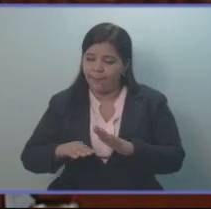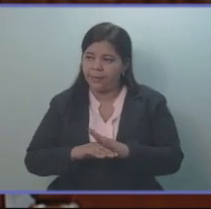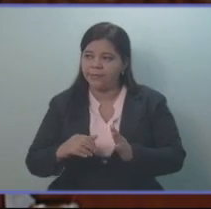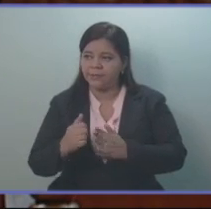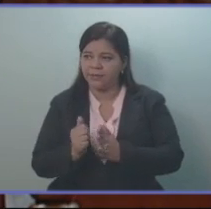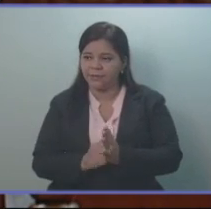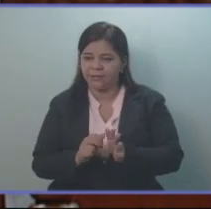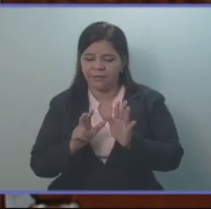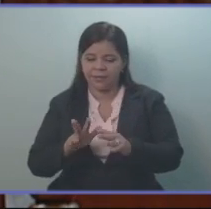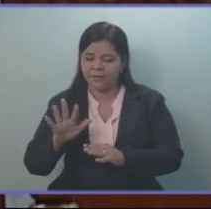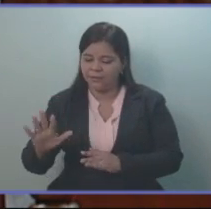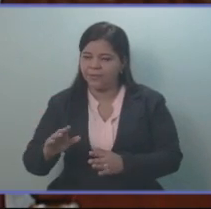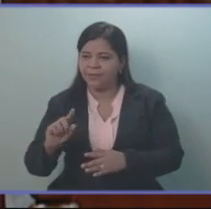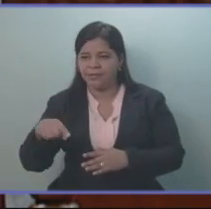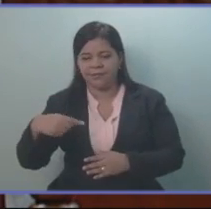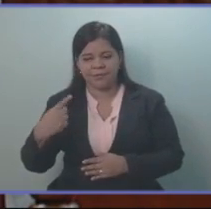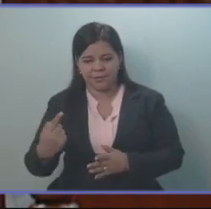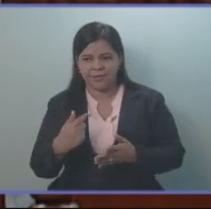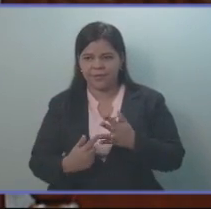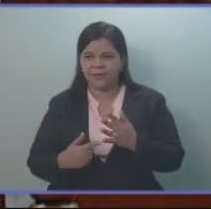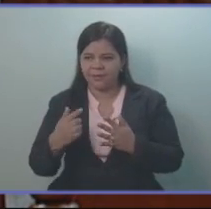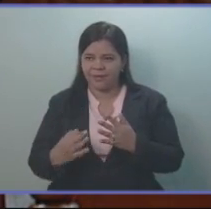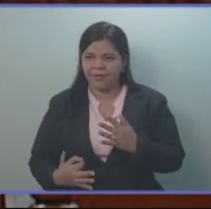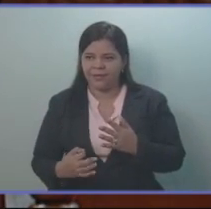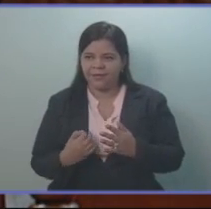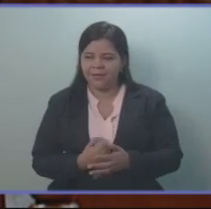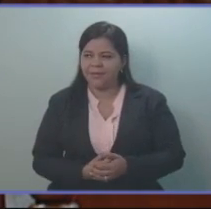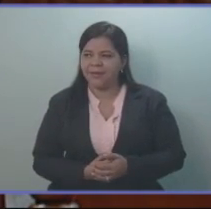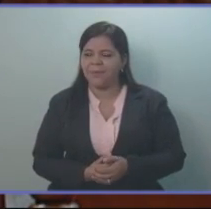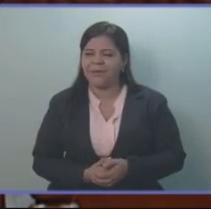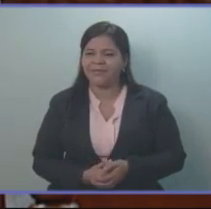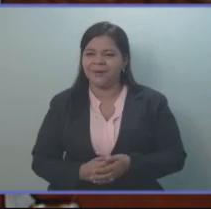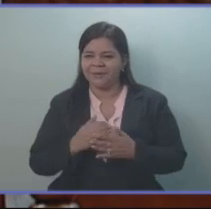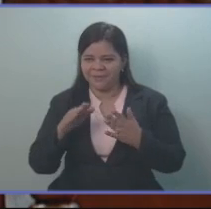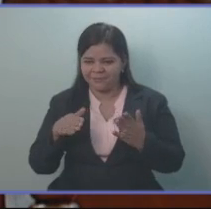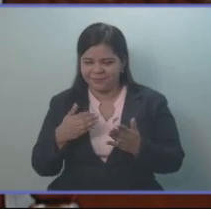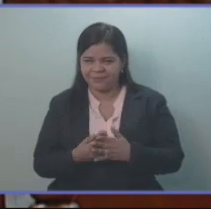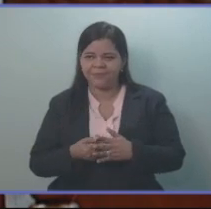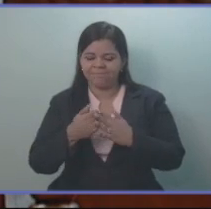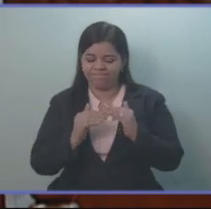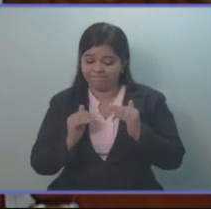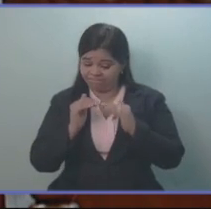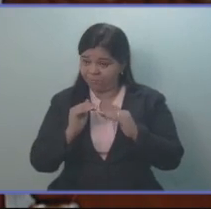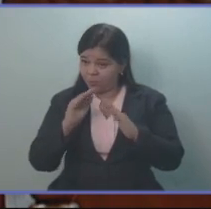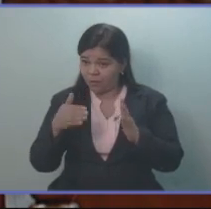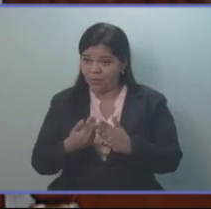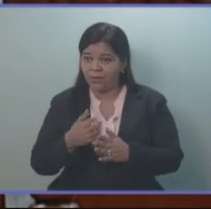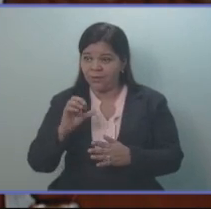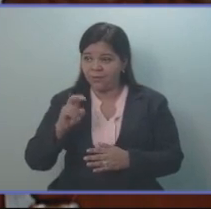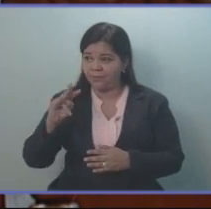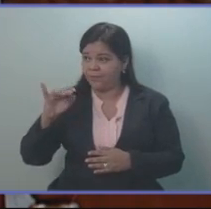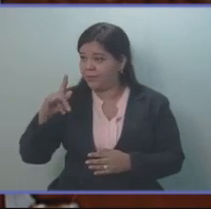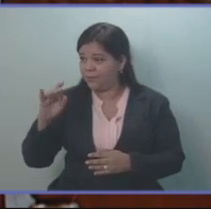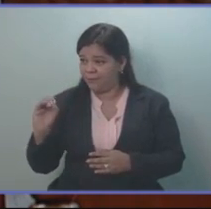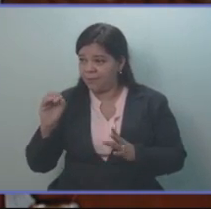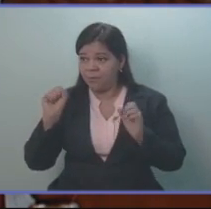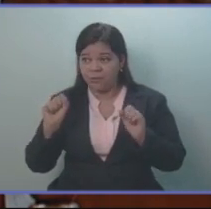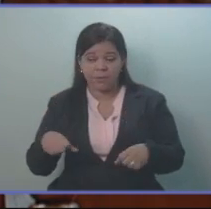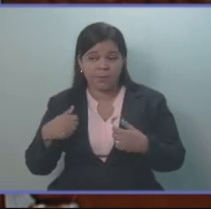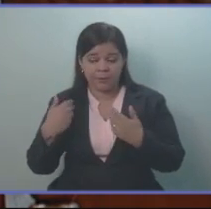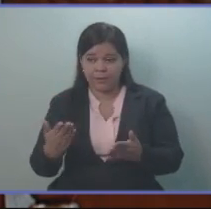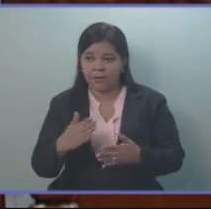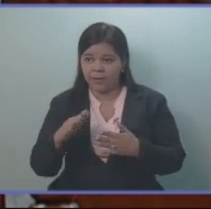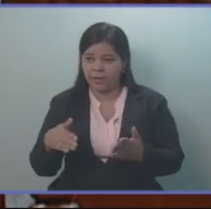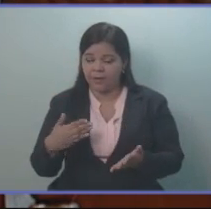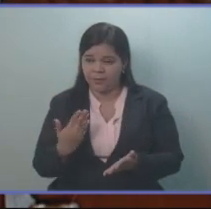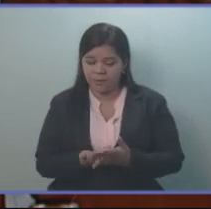artículo 85 y siguientes de la Ley General de Asociaciones Cooperativas, los inmuebles donados por Fonavipo deberán ser entregados al